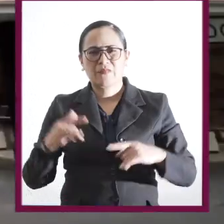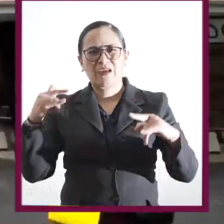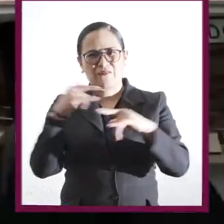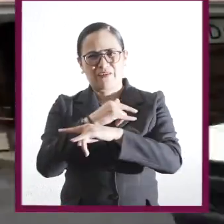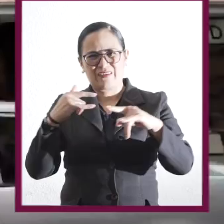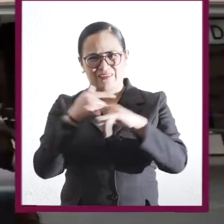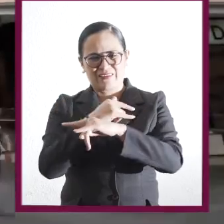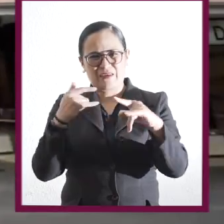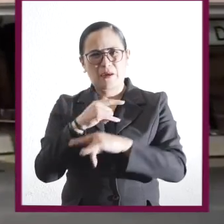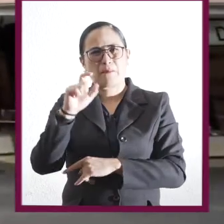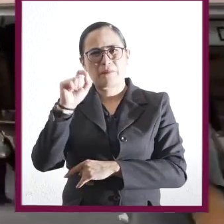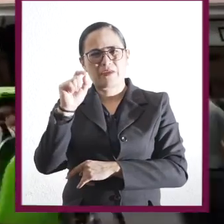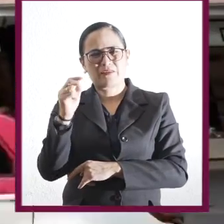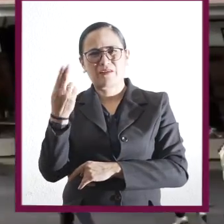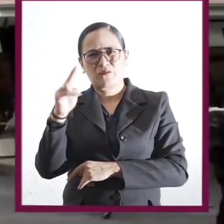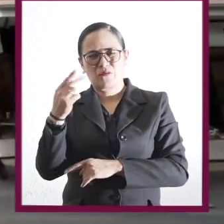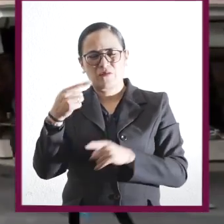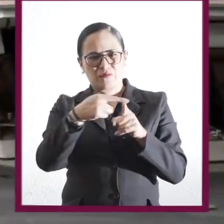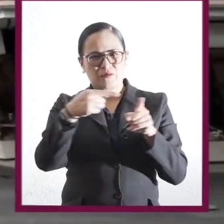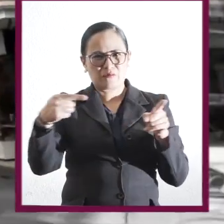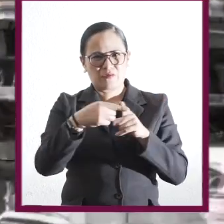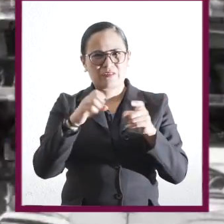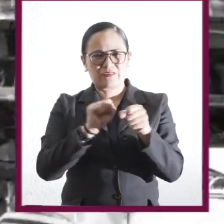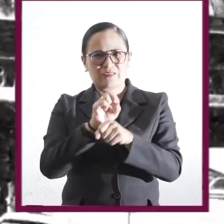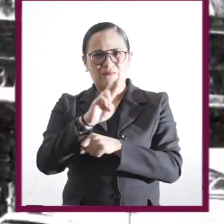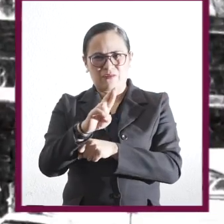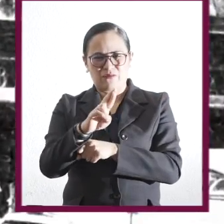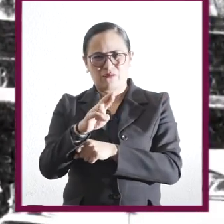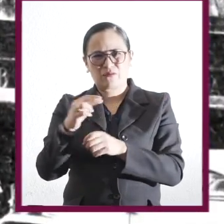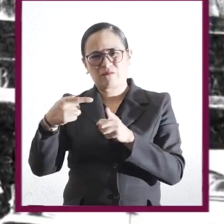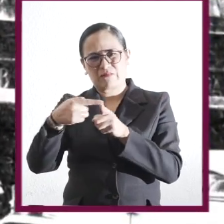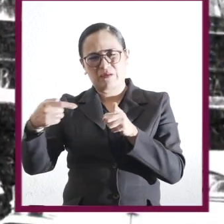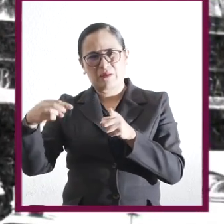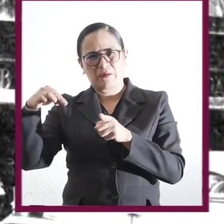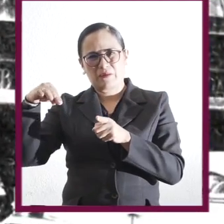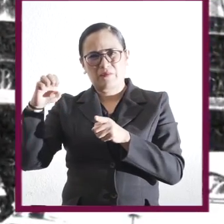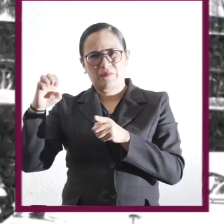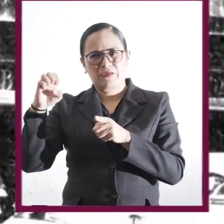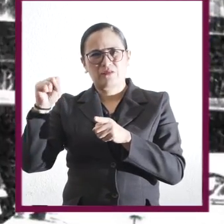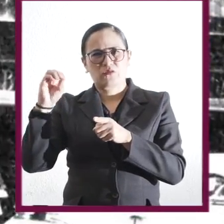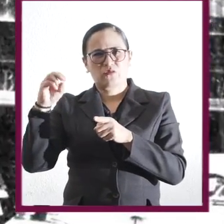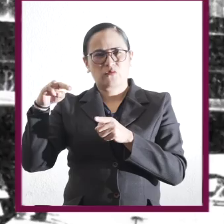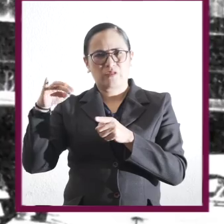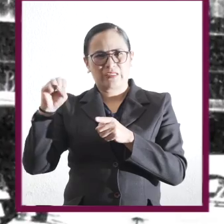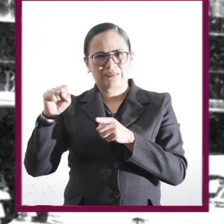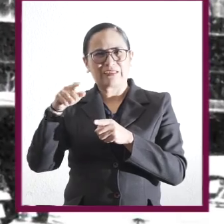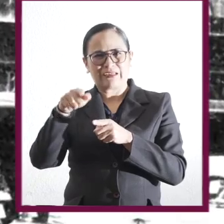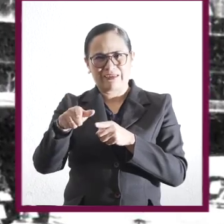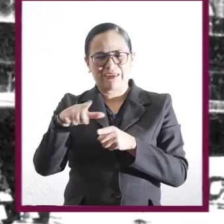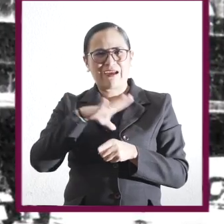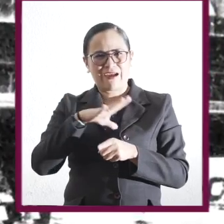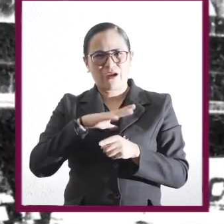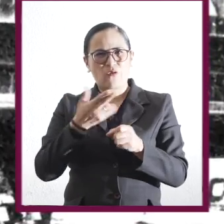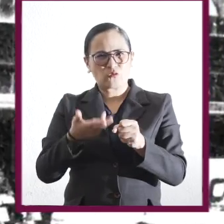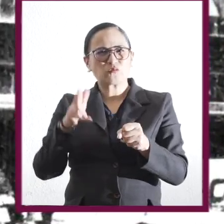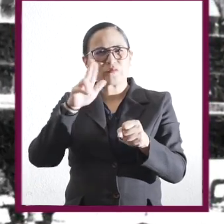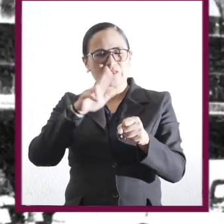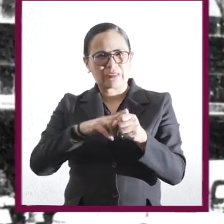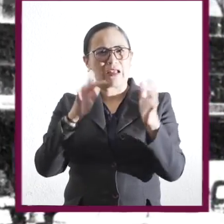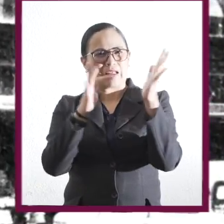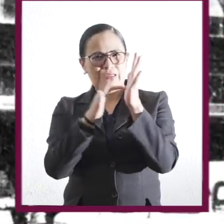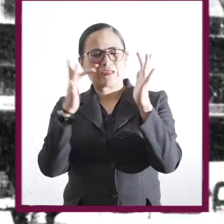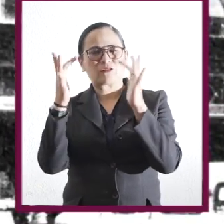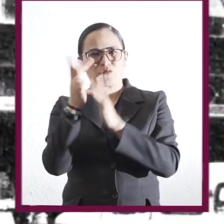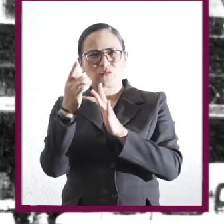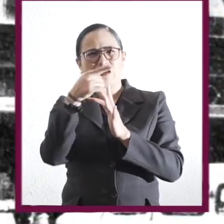En la avenida 20 de noviembre, entre República del Salvador y Mesones, se encuentra el Hospital de Jesús, que detrás de su fachada